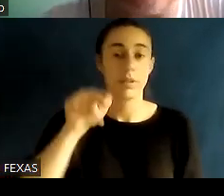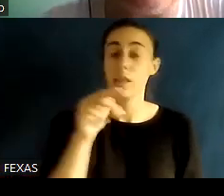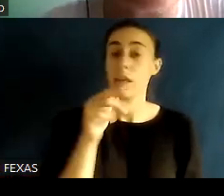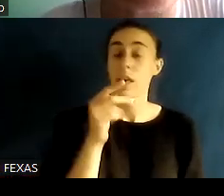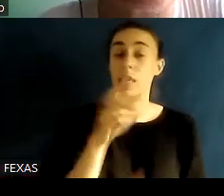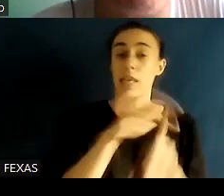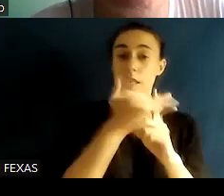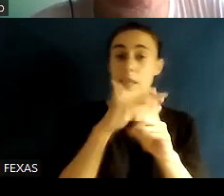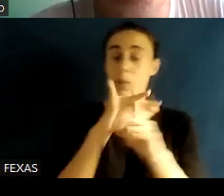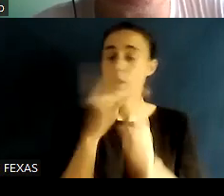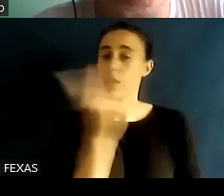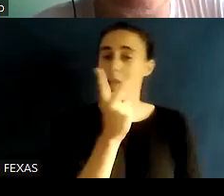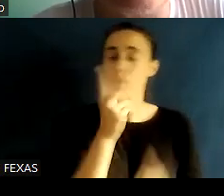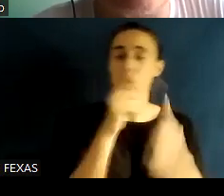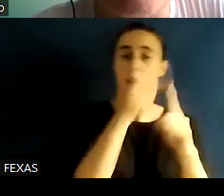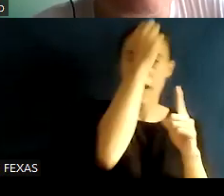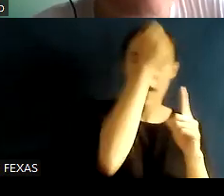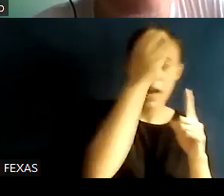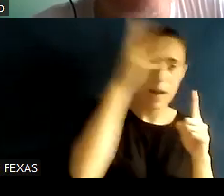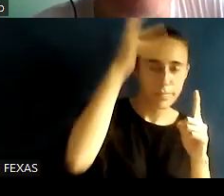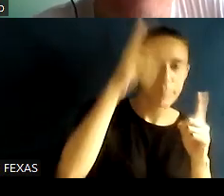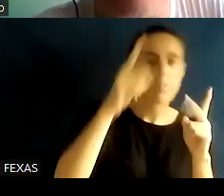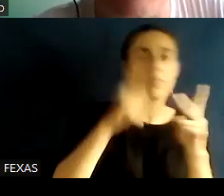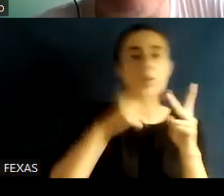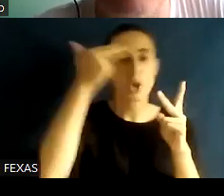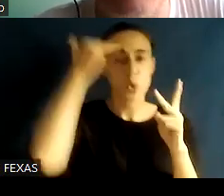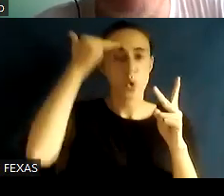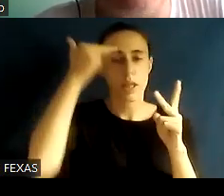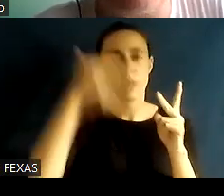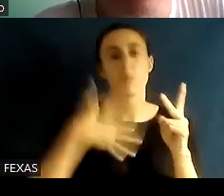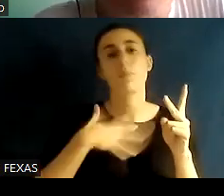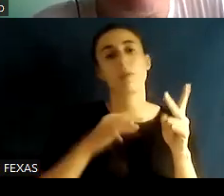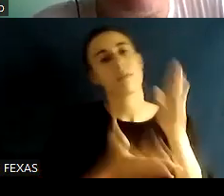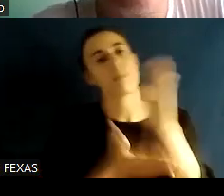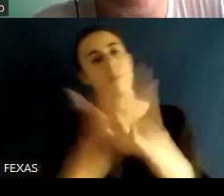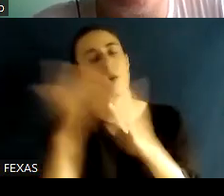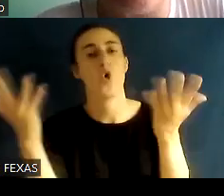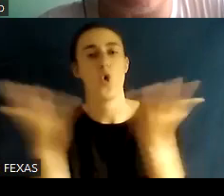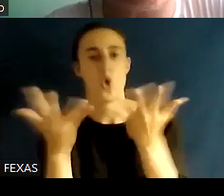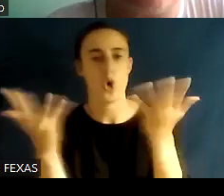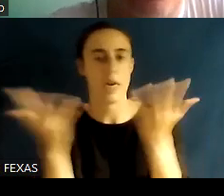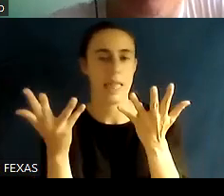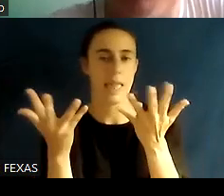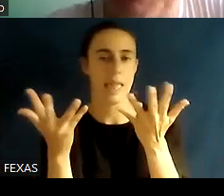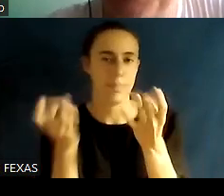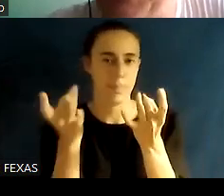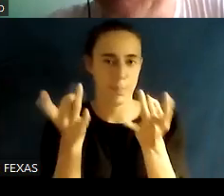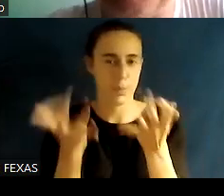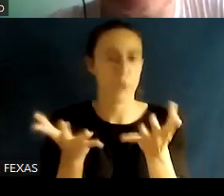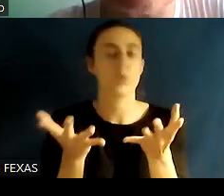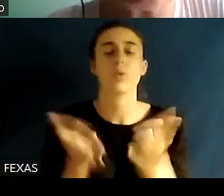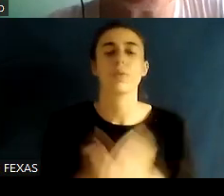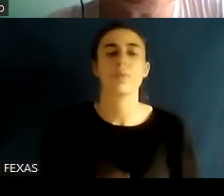alucinaciones y ideación suicida estructurada, nos llevarían quizás a las urgencias más más inmediatas en un cuadro